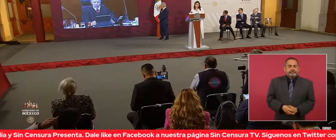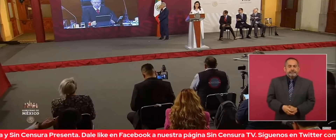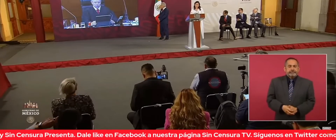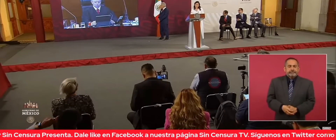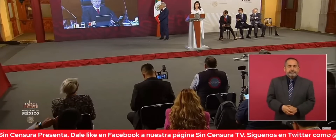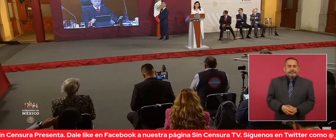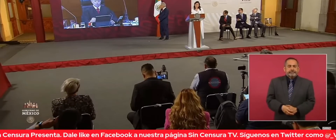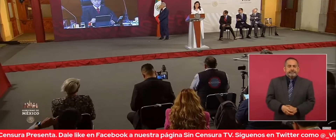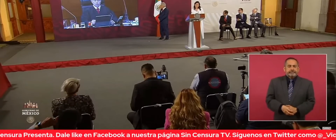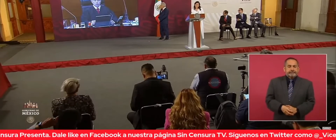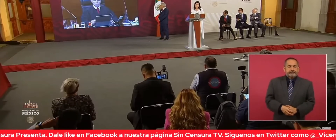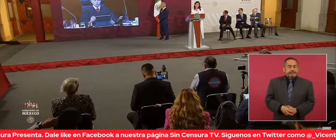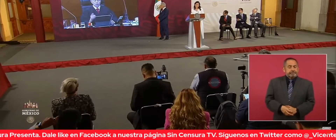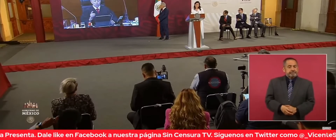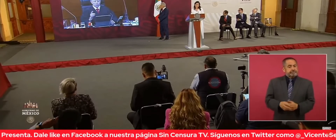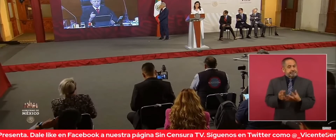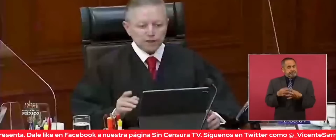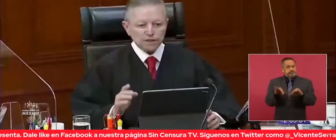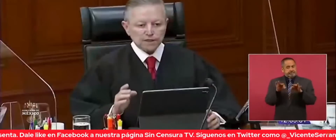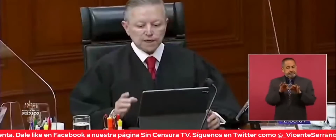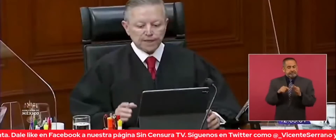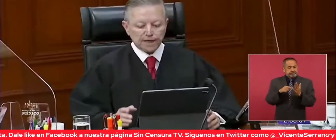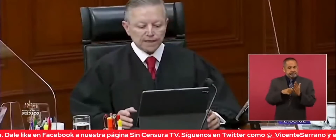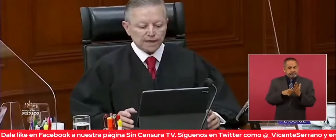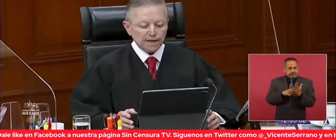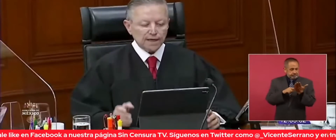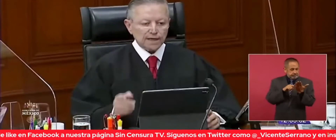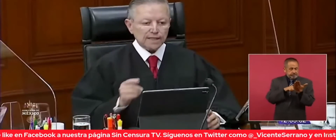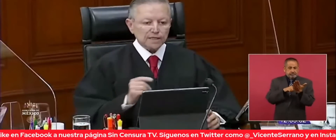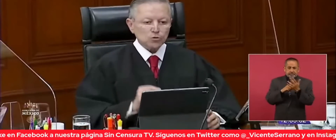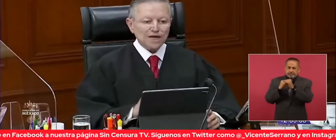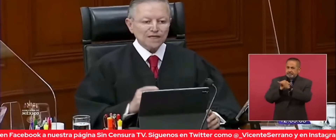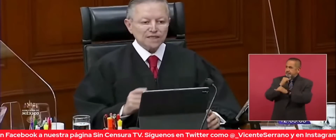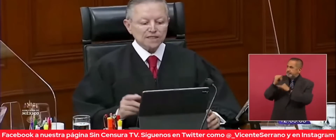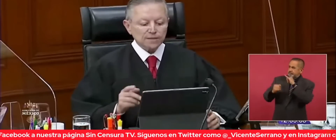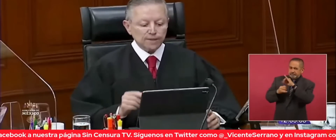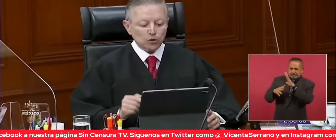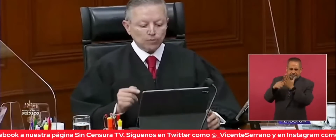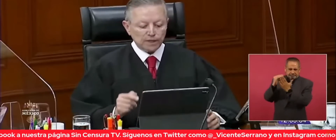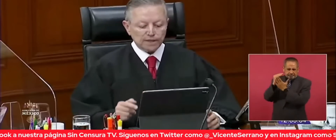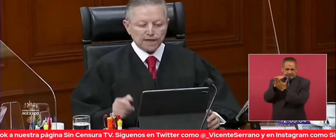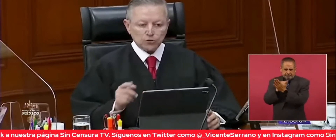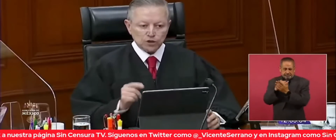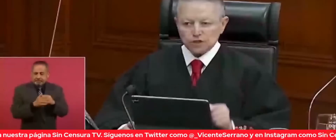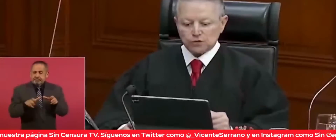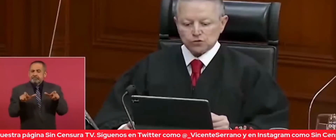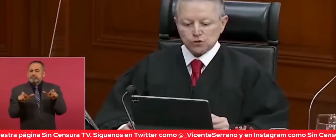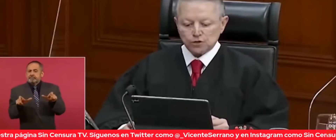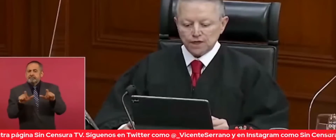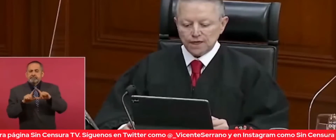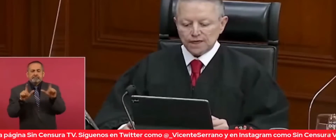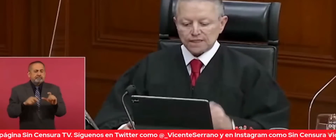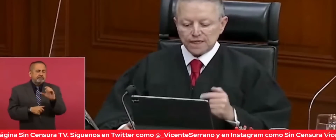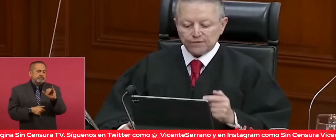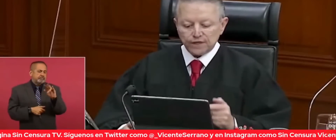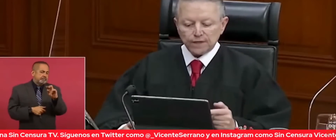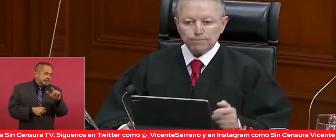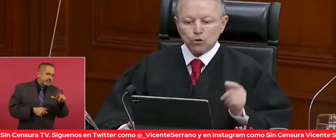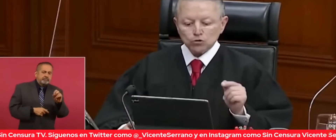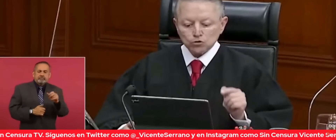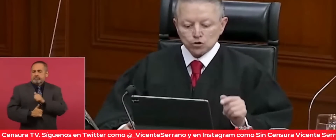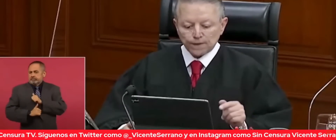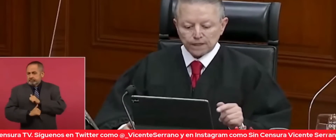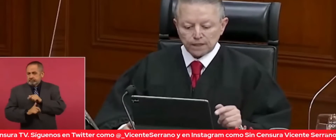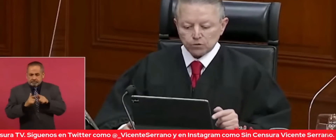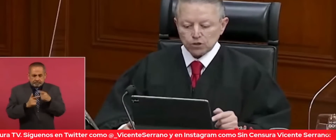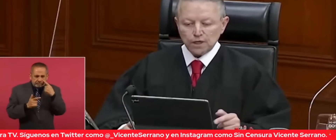Por tanto, si de acuerdo con la jurisprudencia interamericana, la naturaleza civil o militar de una institución se